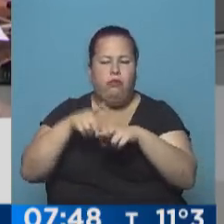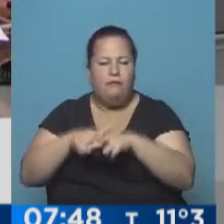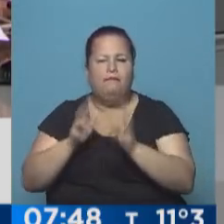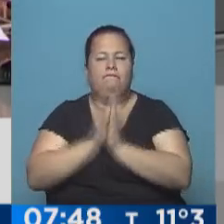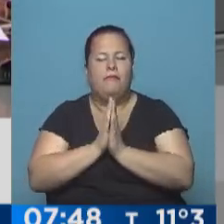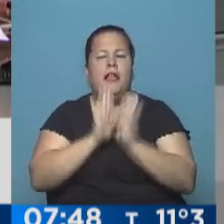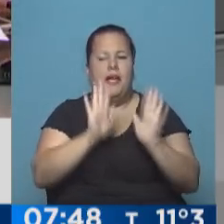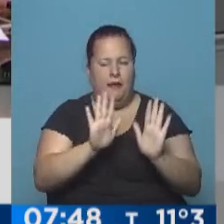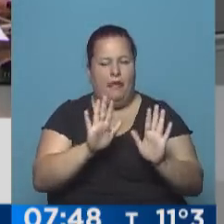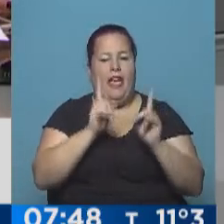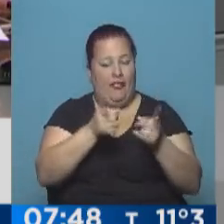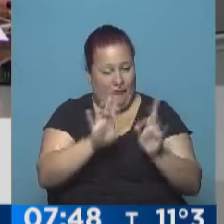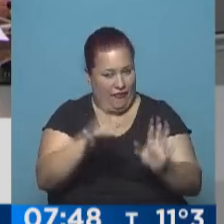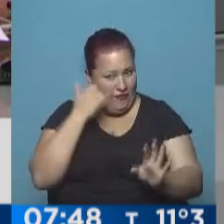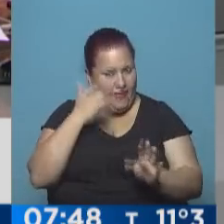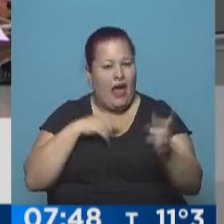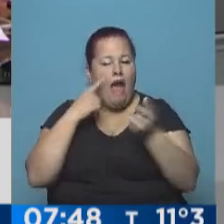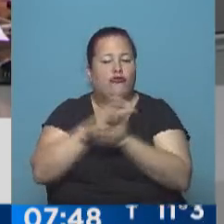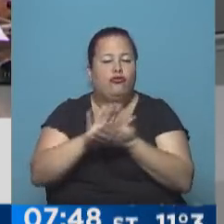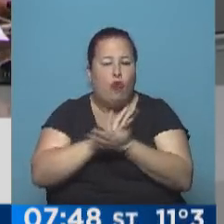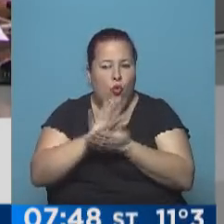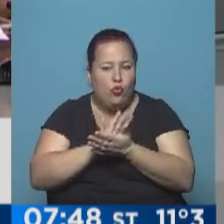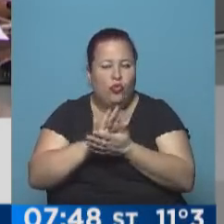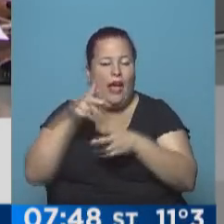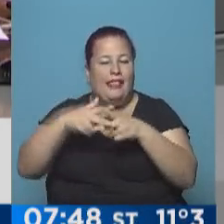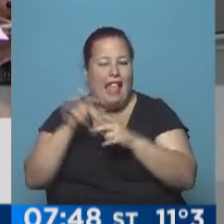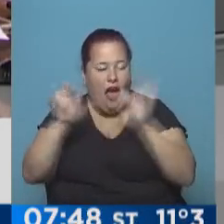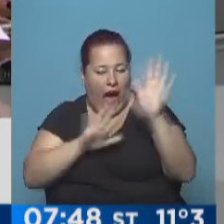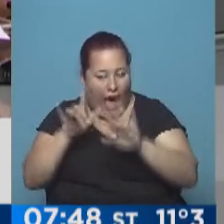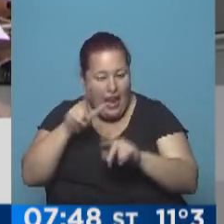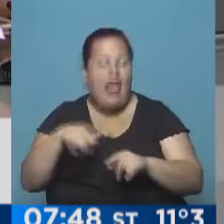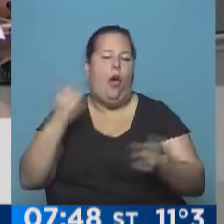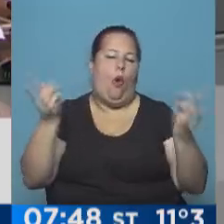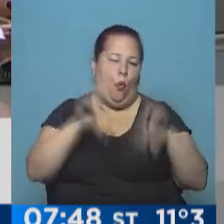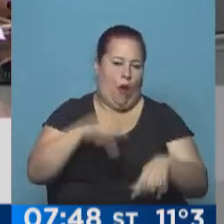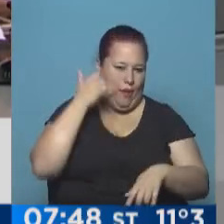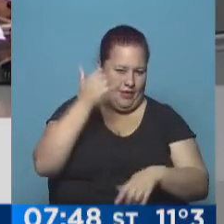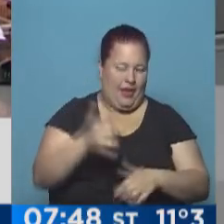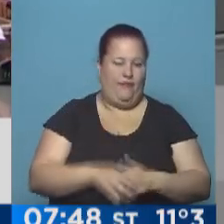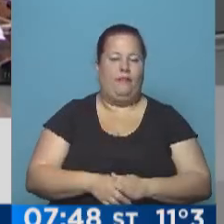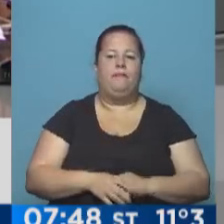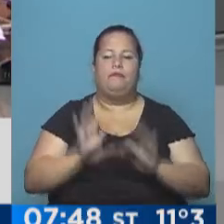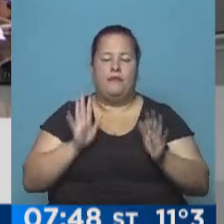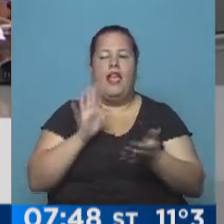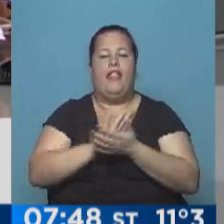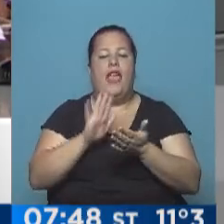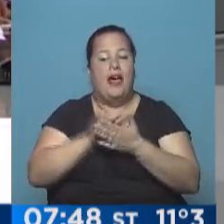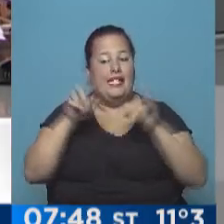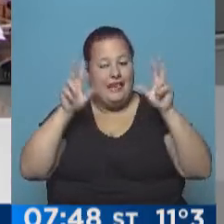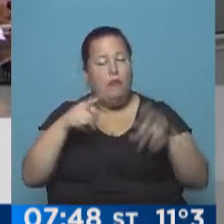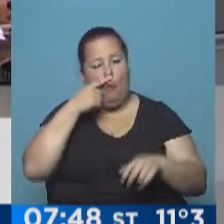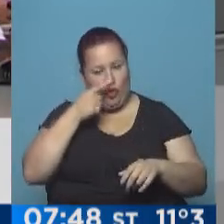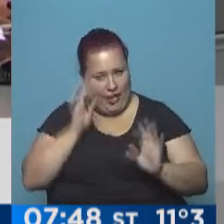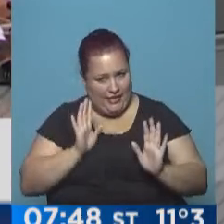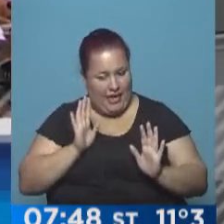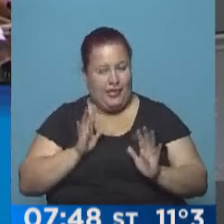Le proponemos esto, Carlos, quédese en línea, vamos a tratar de mejorarlo con el equipo técnico y retomamos con usted. A ver, repasemos el caso porque es bien